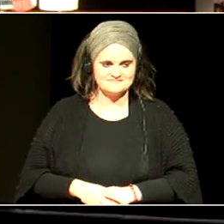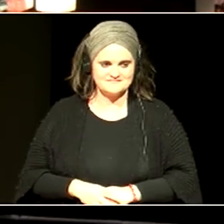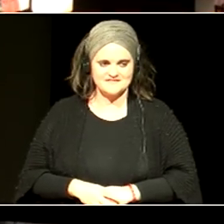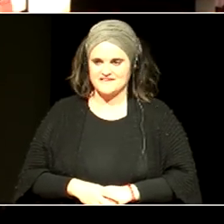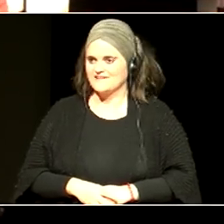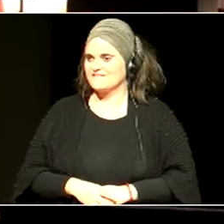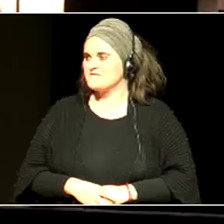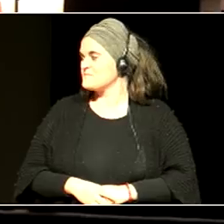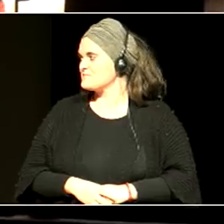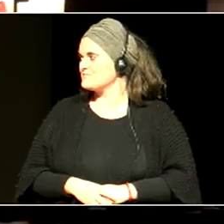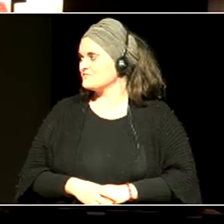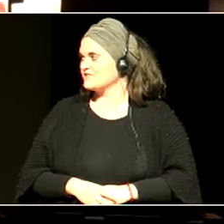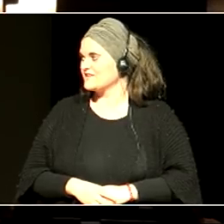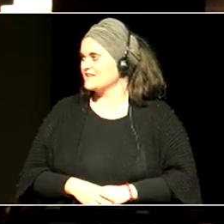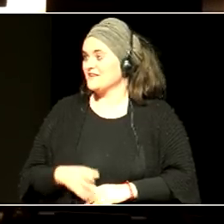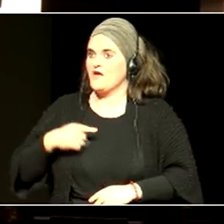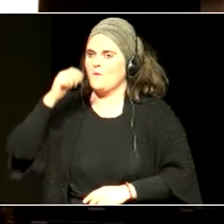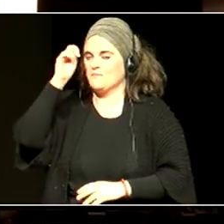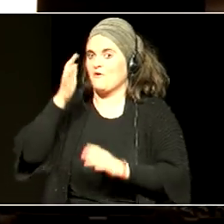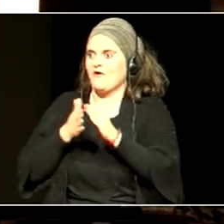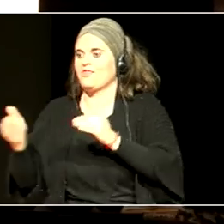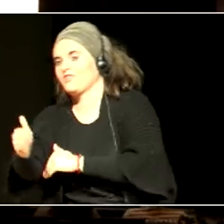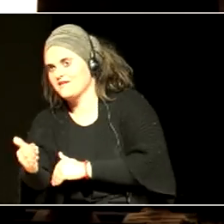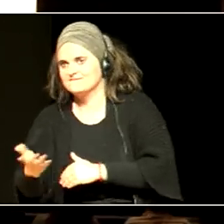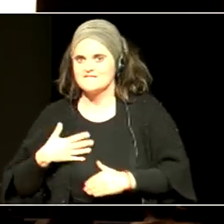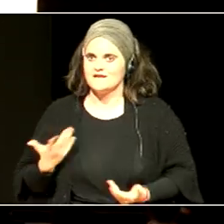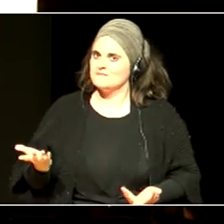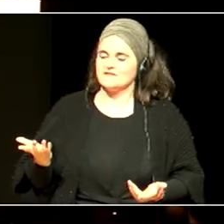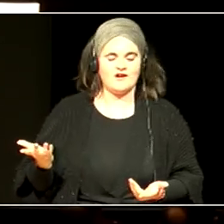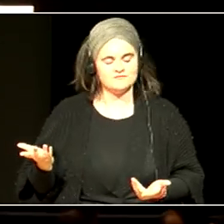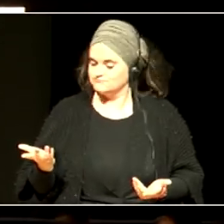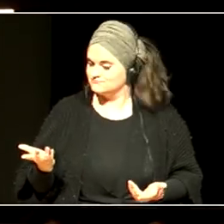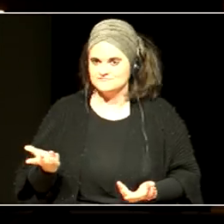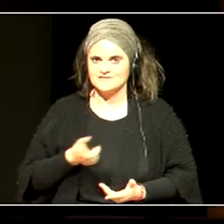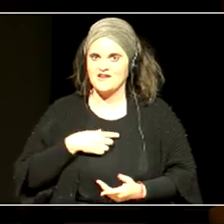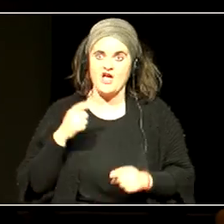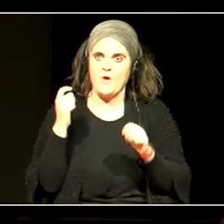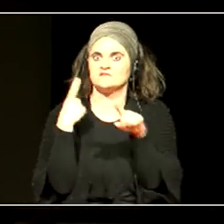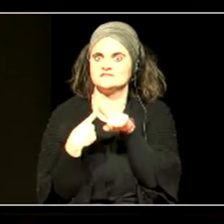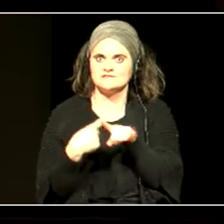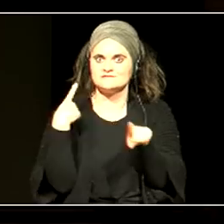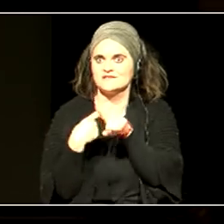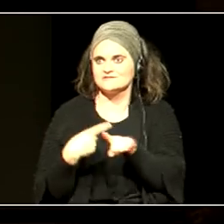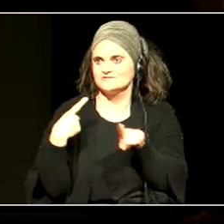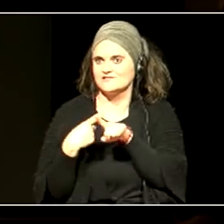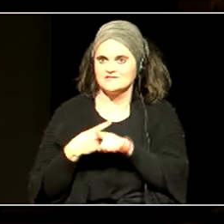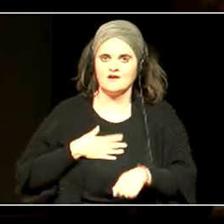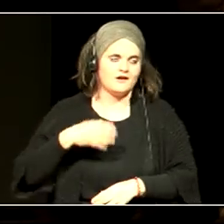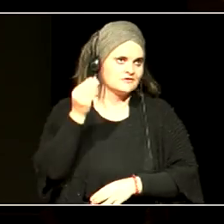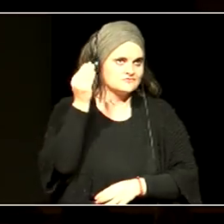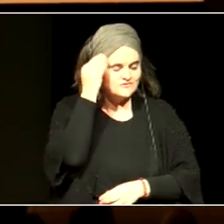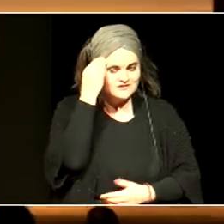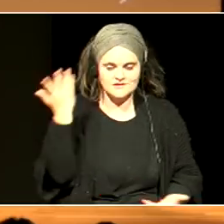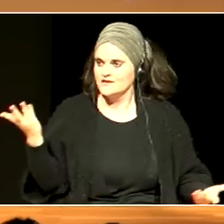Ah que igual me he idoo me he ido Es que de verdad o sea esto es parecido sexo sexo sexo una tontería el